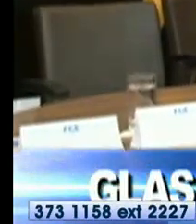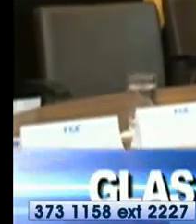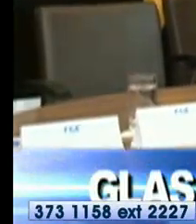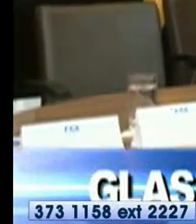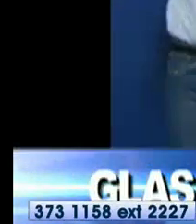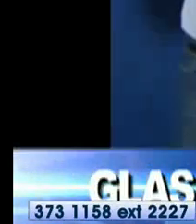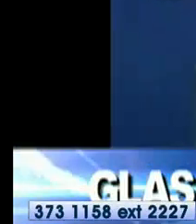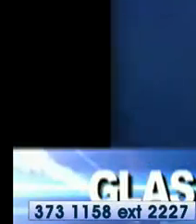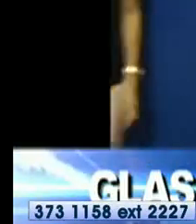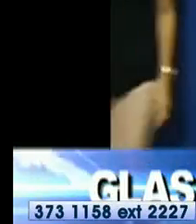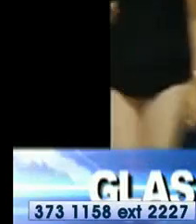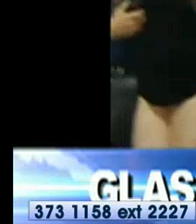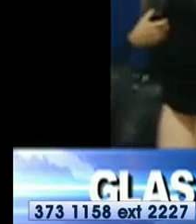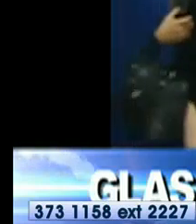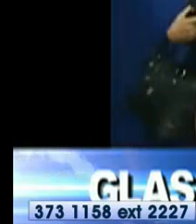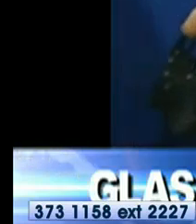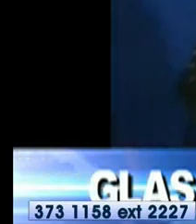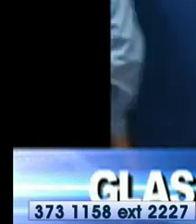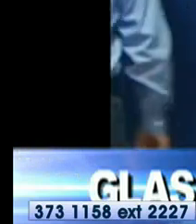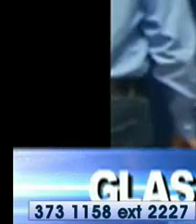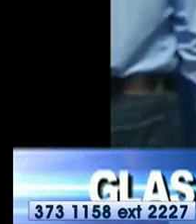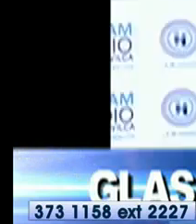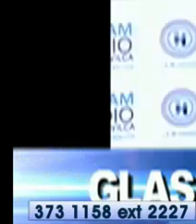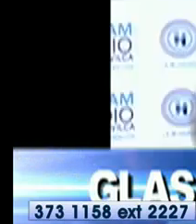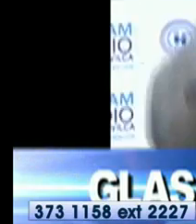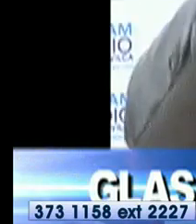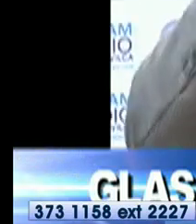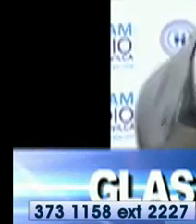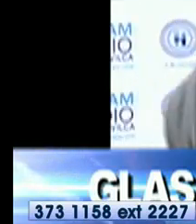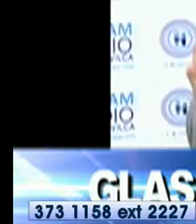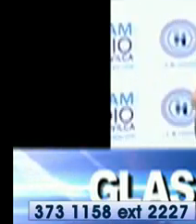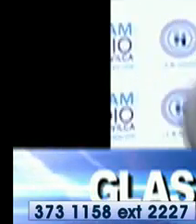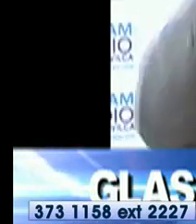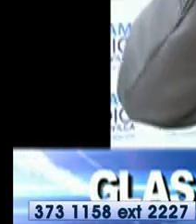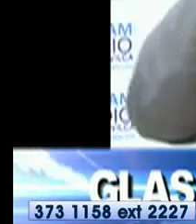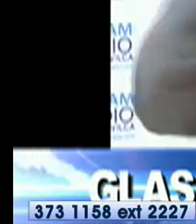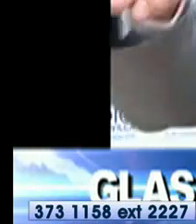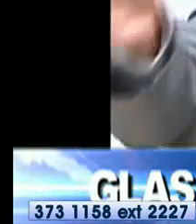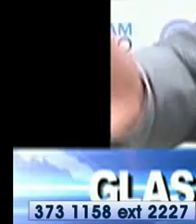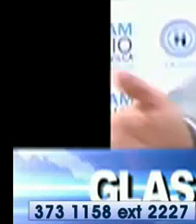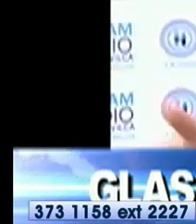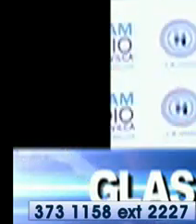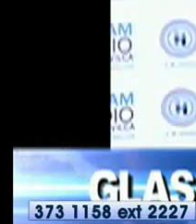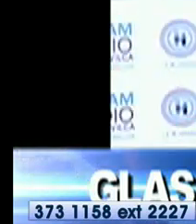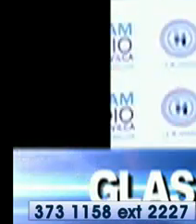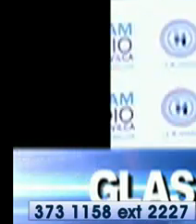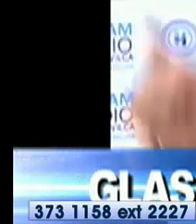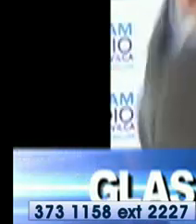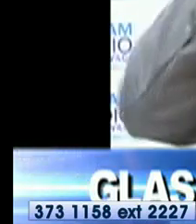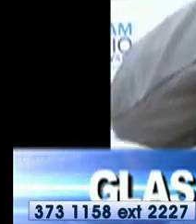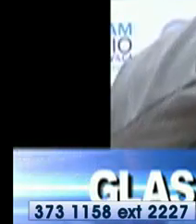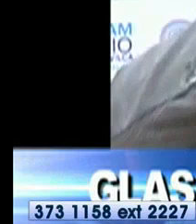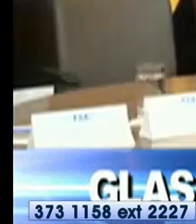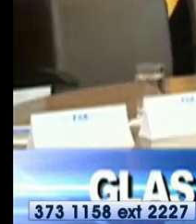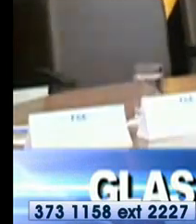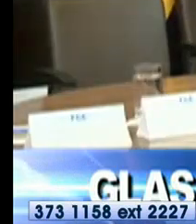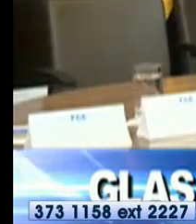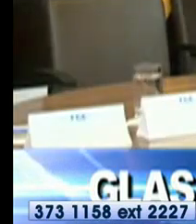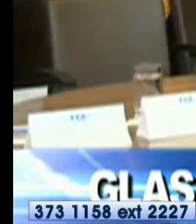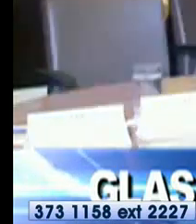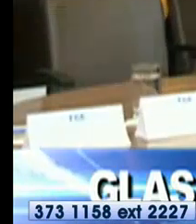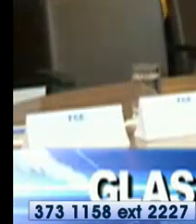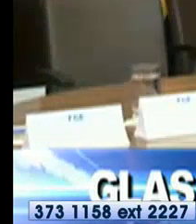Vicepresidente Jorge Glass comparecerá este miércoles ante la Comisión de Fiscalización.